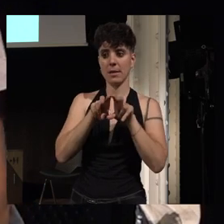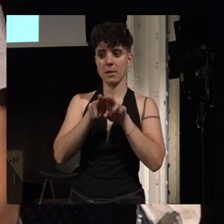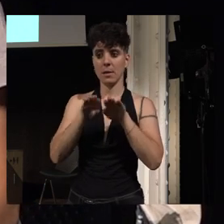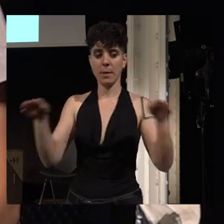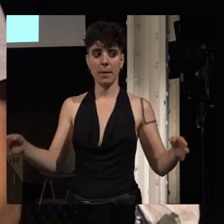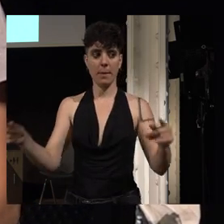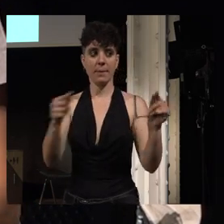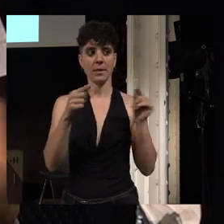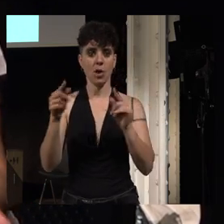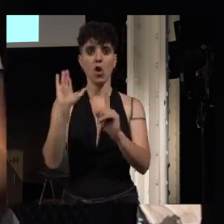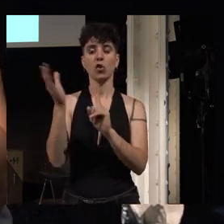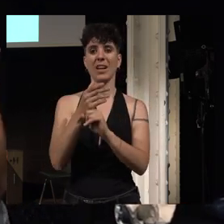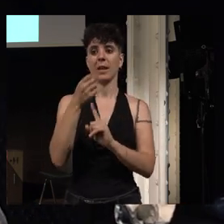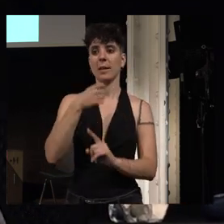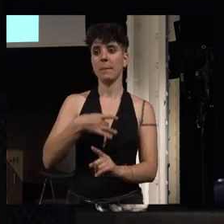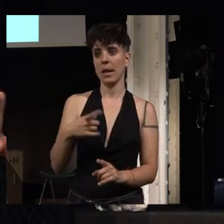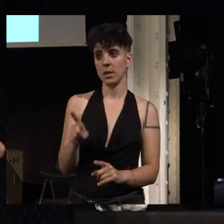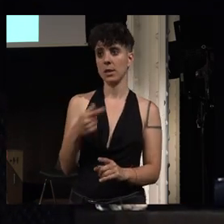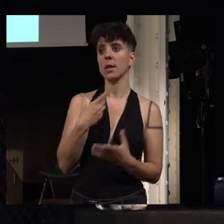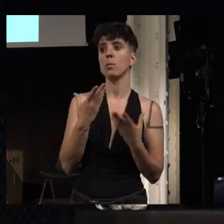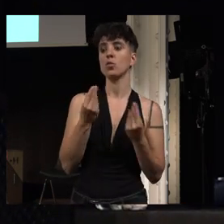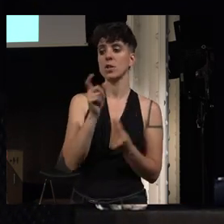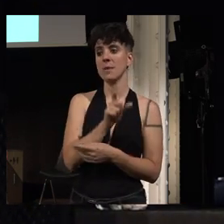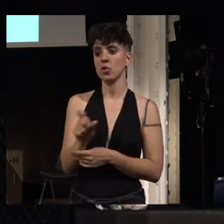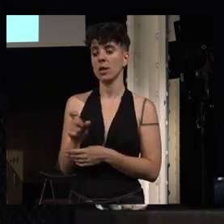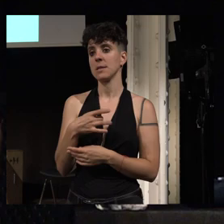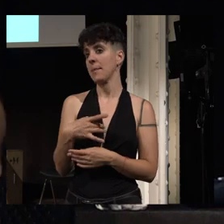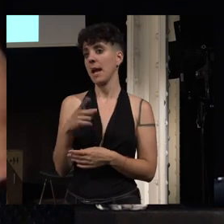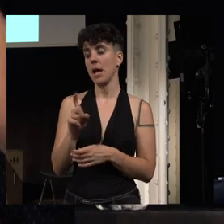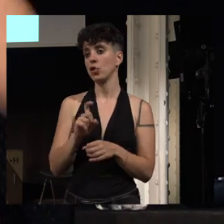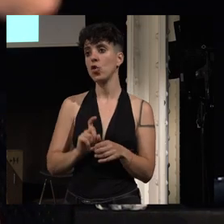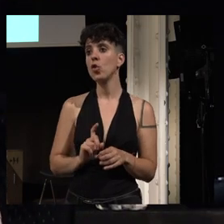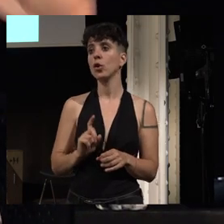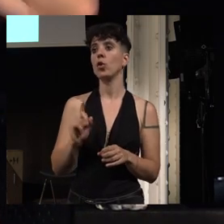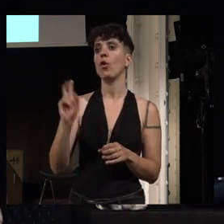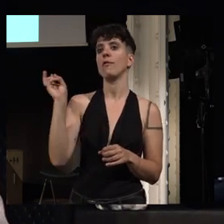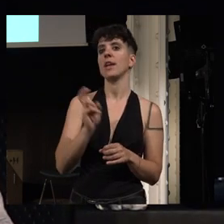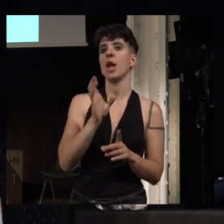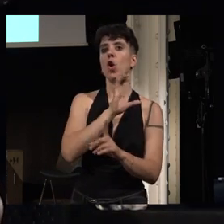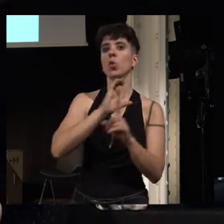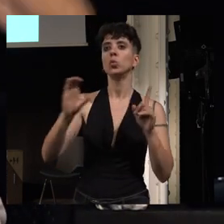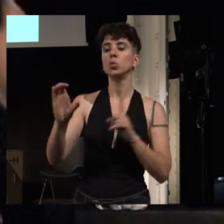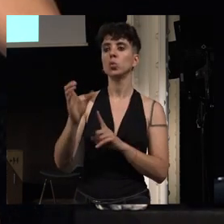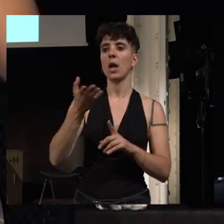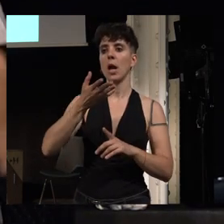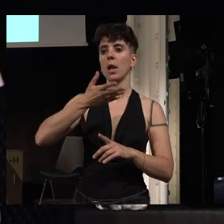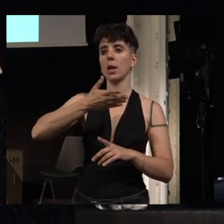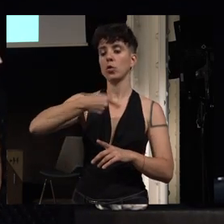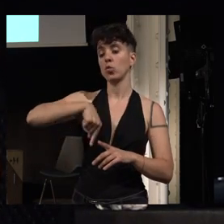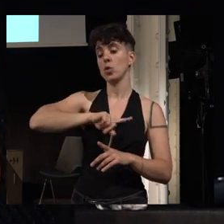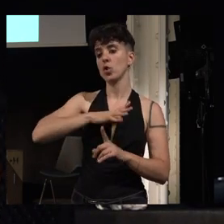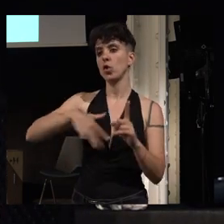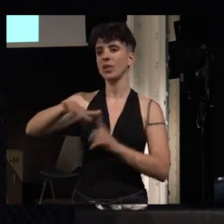En cambio, en estas jornadas ha habido gente que no era blanca, o que no procedía de una cultura, digamos, en nuestro contexto